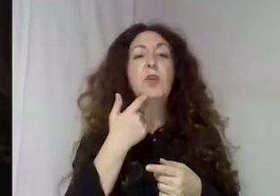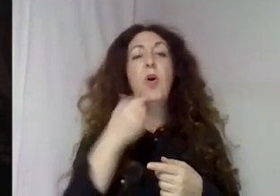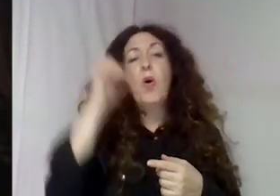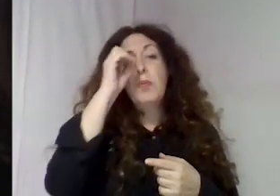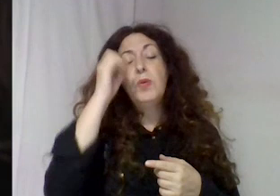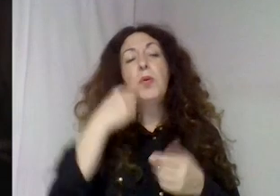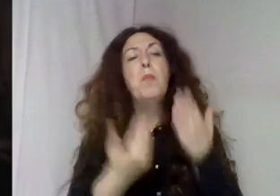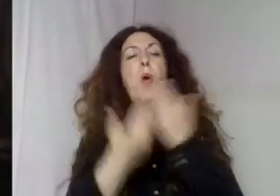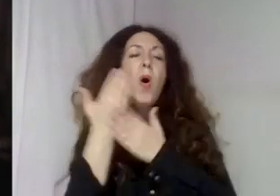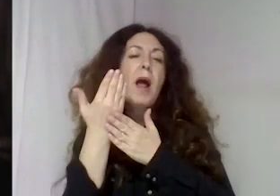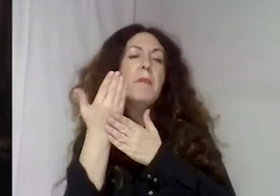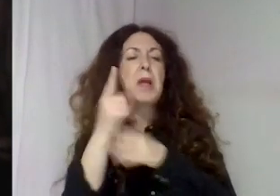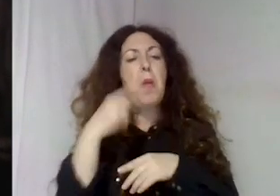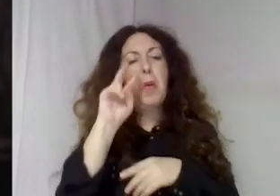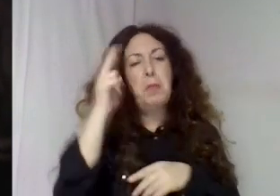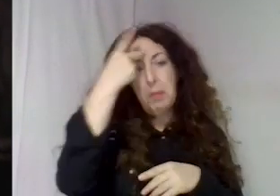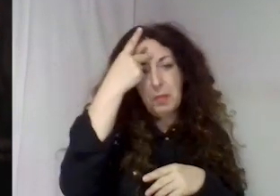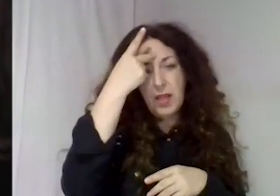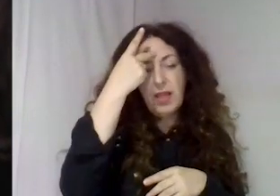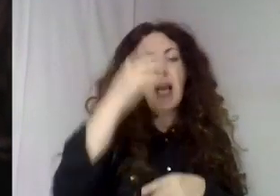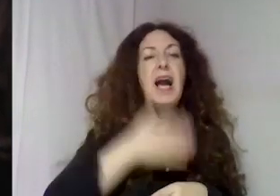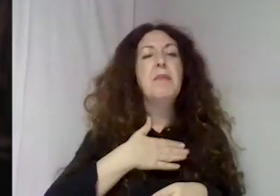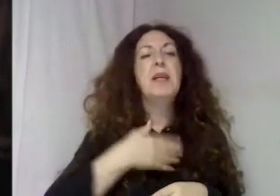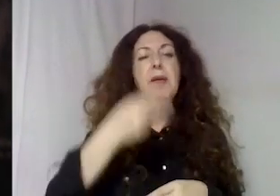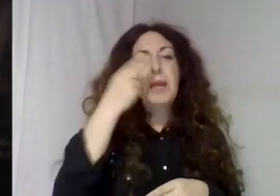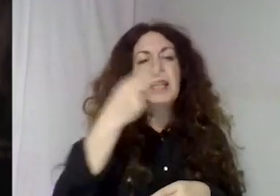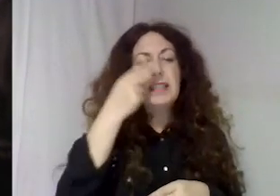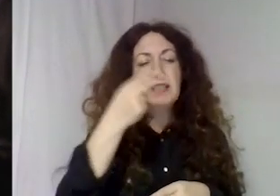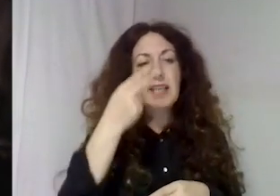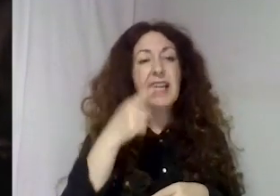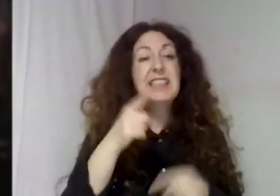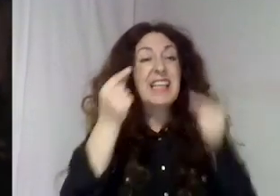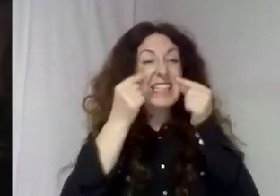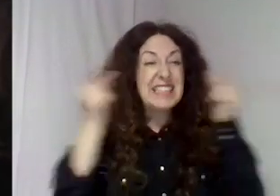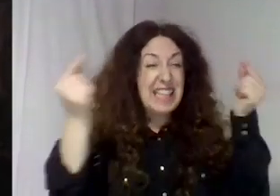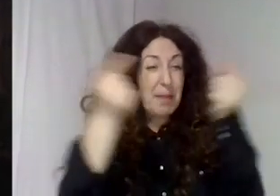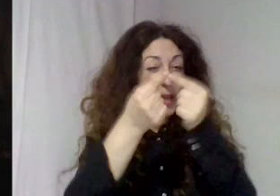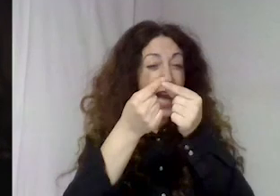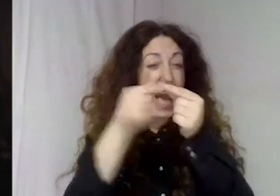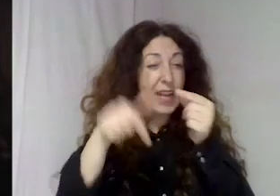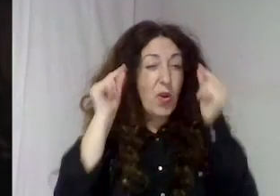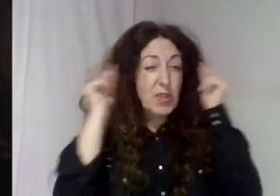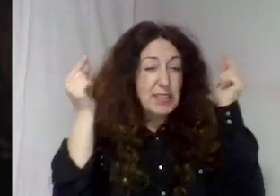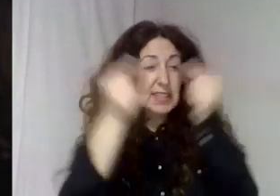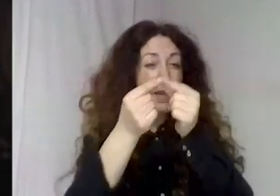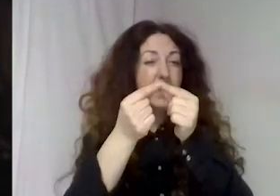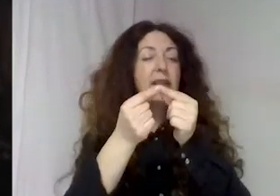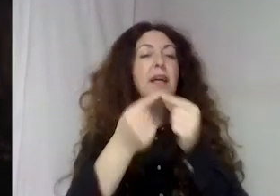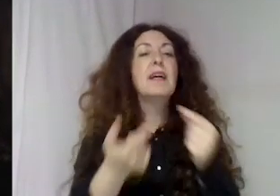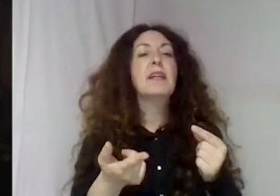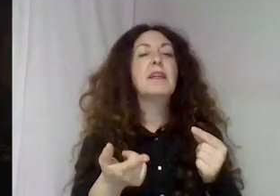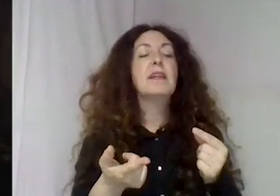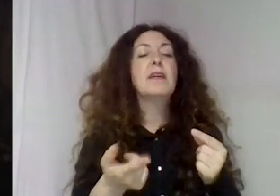y cada vez que se censura el lenguaje, pues ya entramos por muy mal camino. Entonces, el hecho de remarcar